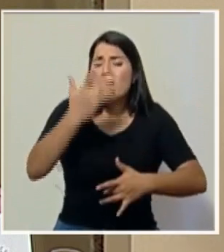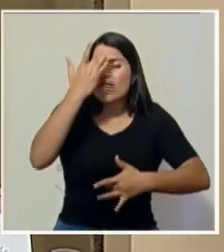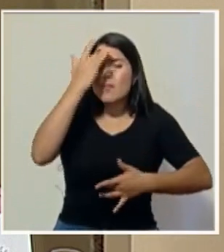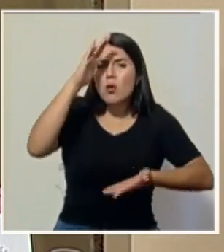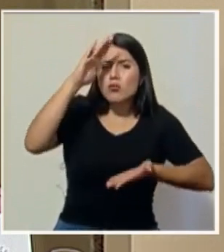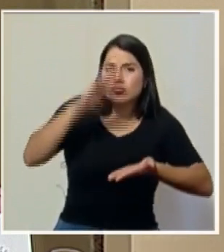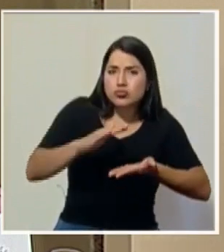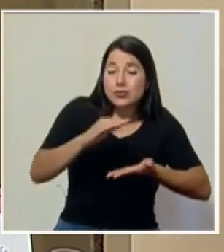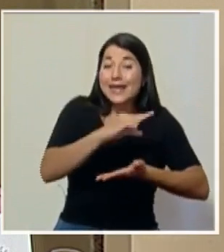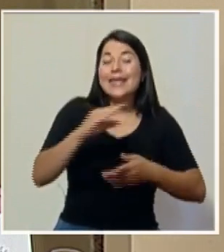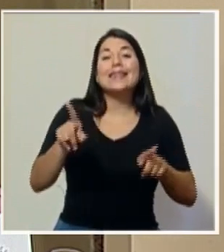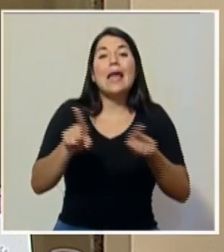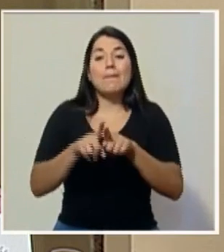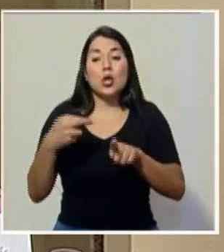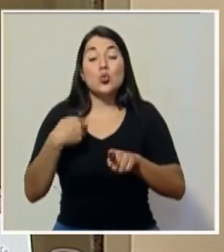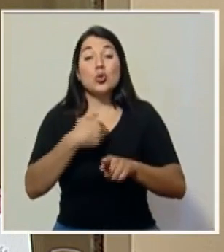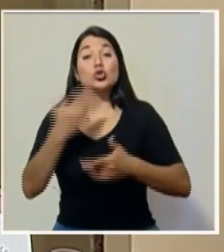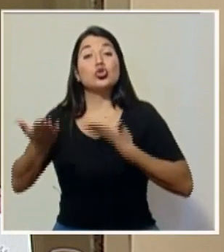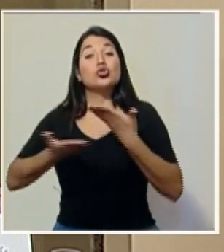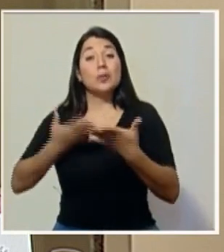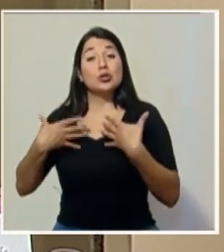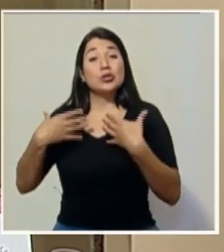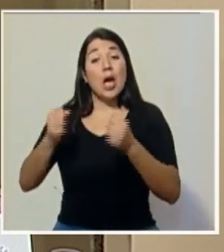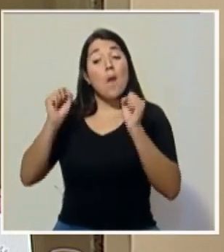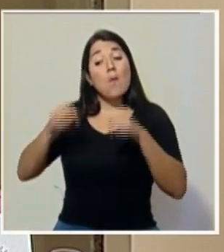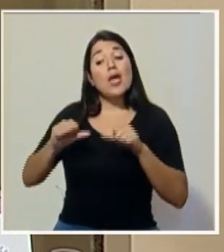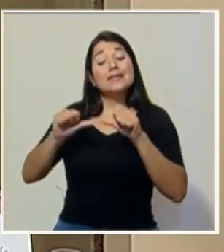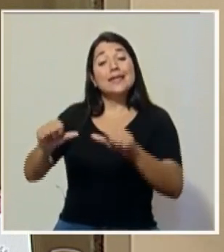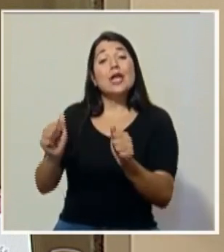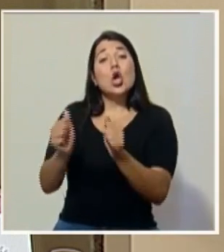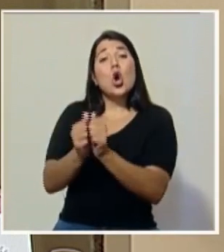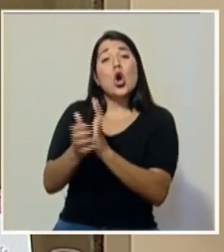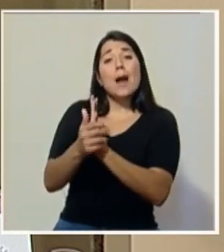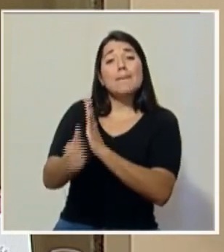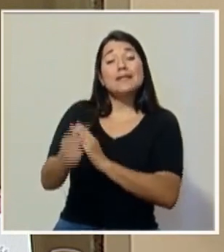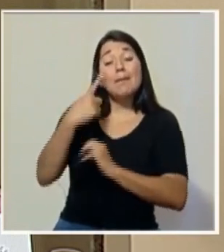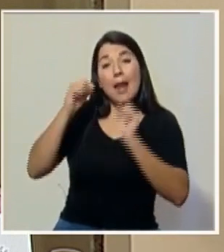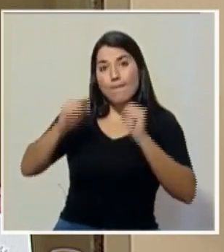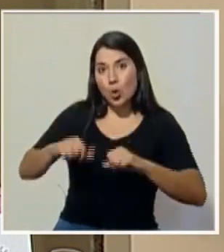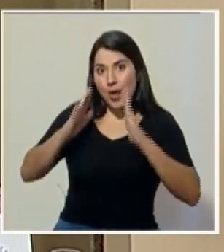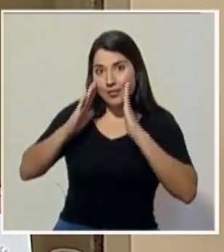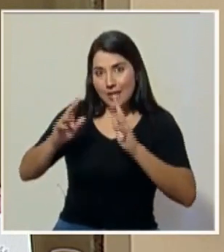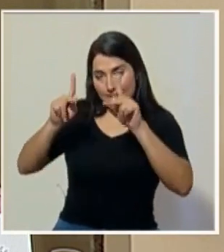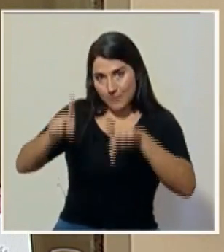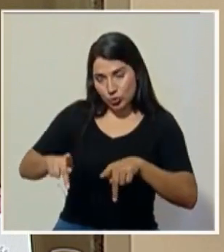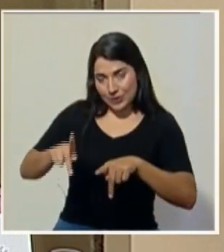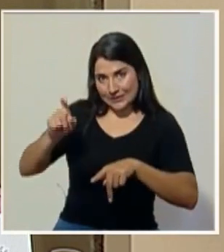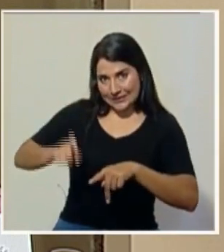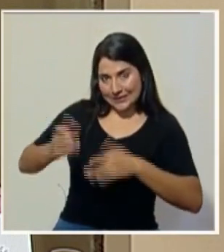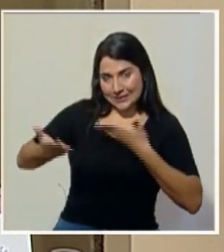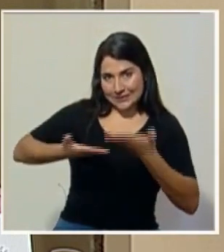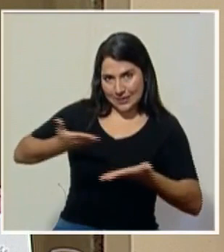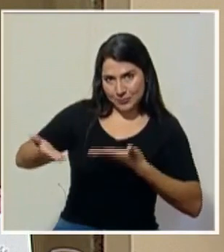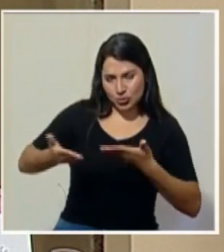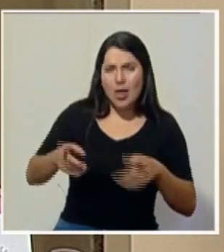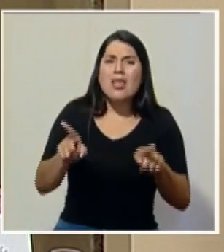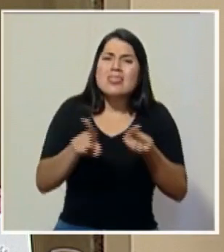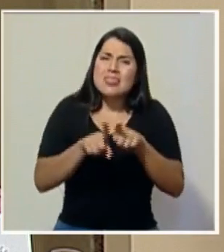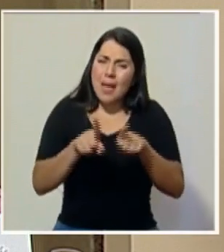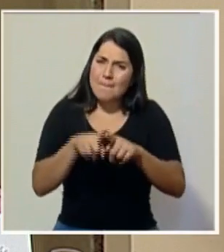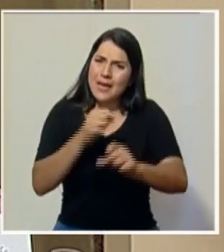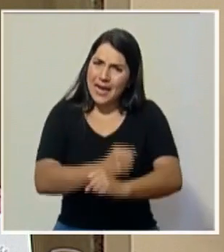menos y que también nuestros servicios de salud tengan la capacidad para darnos esa atención, garantizando que podamos llegar